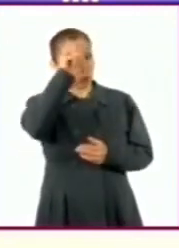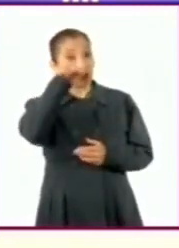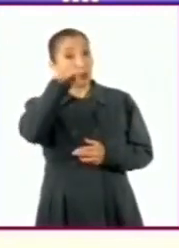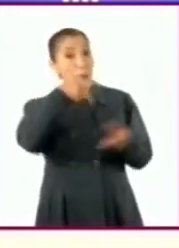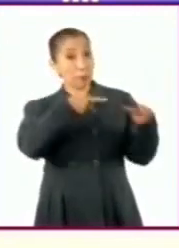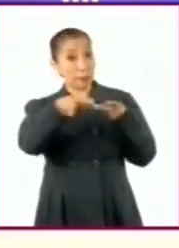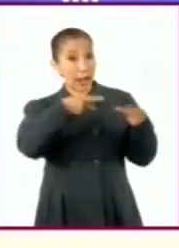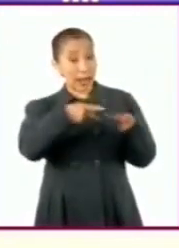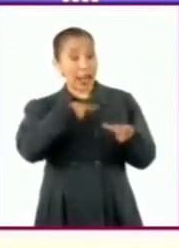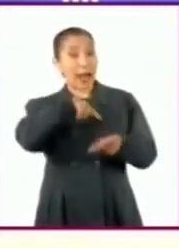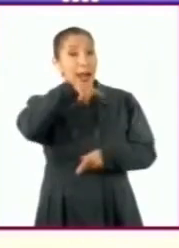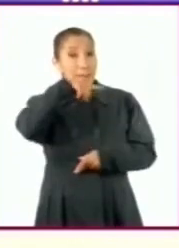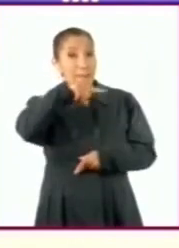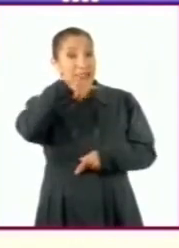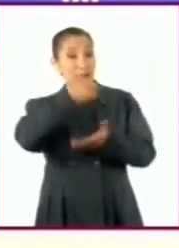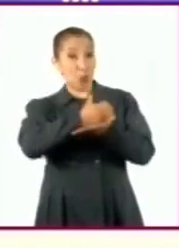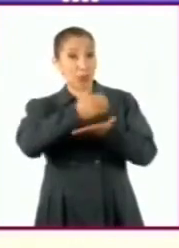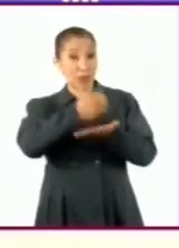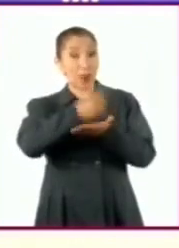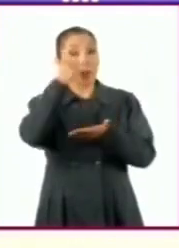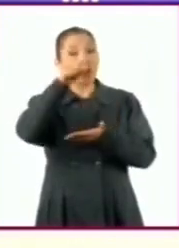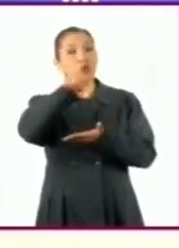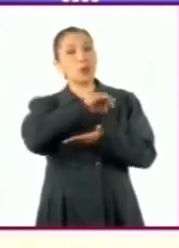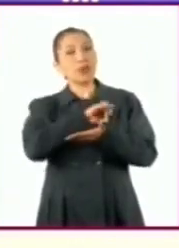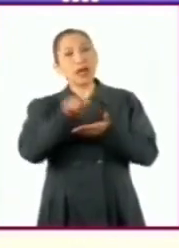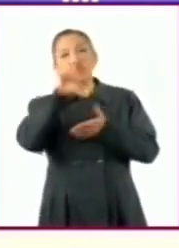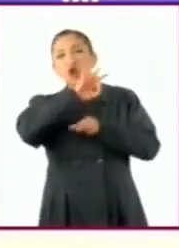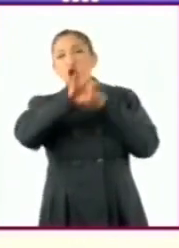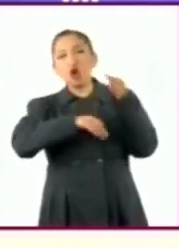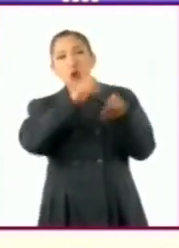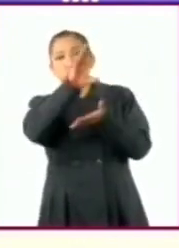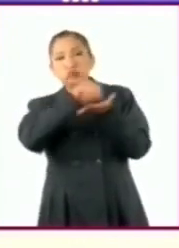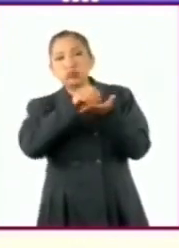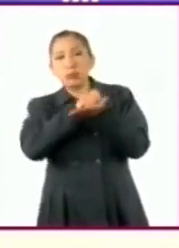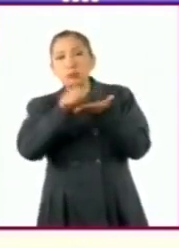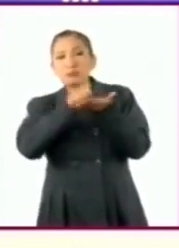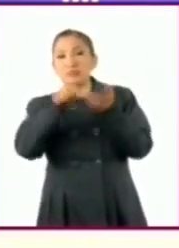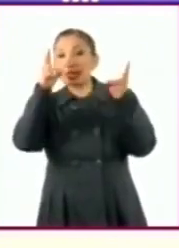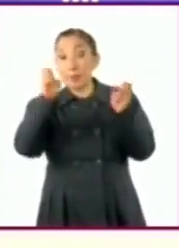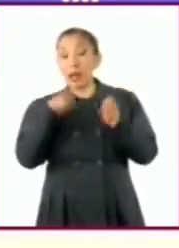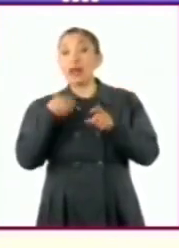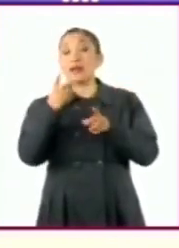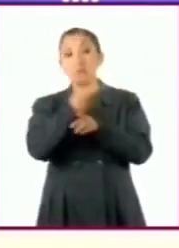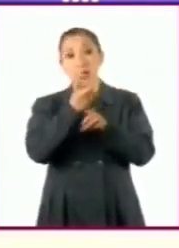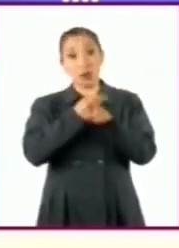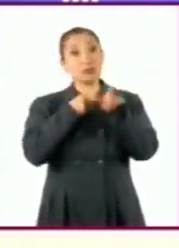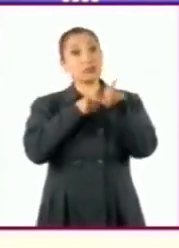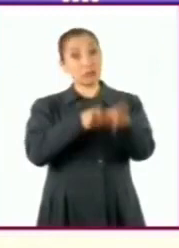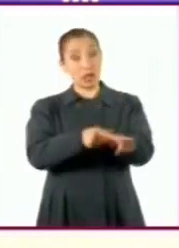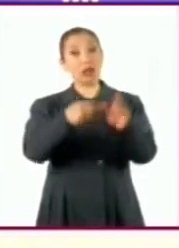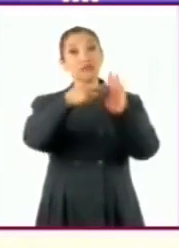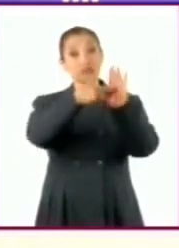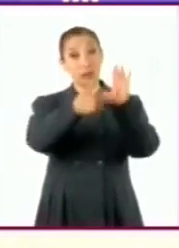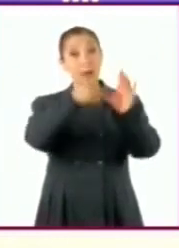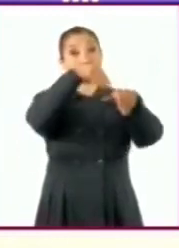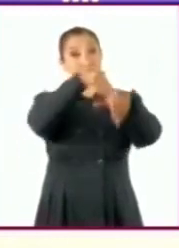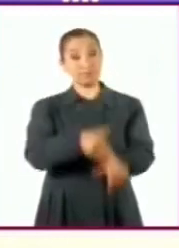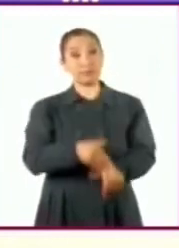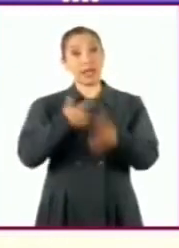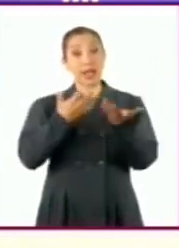a la mano lápiz y cuaderno para que puedan tomar notas del tema. Y les invito a mantener las medidas de higiene y sana